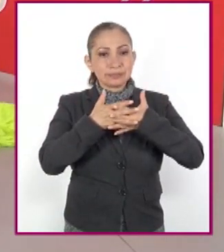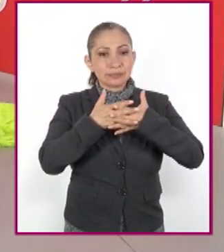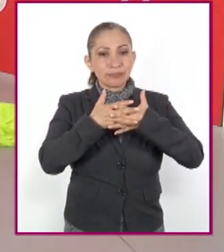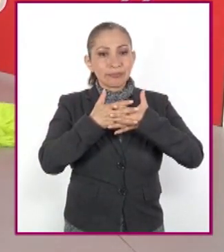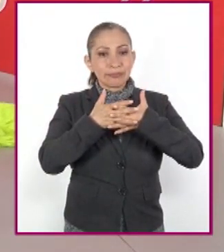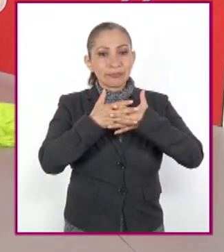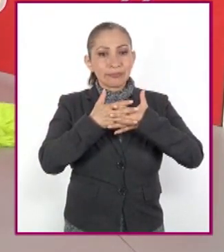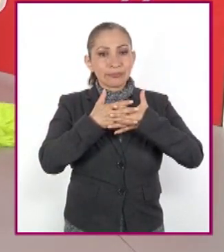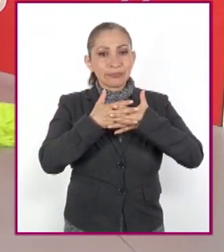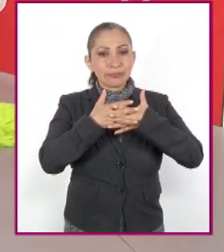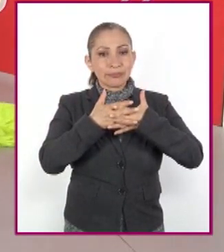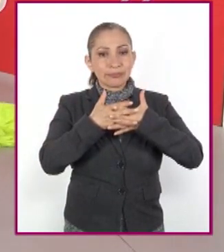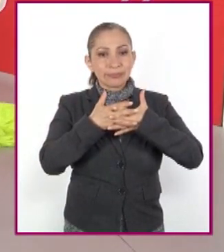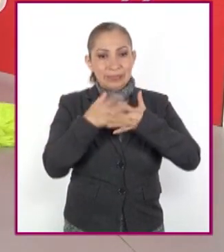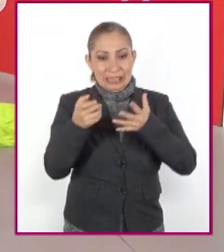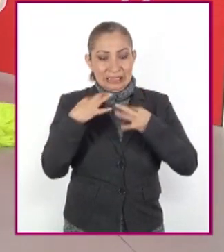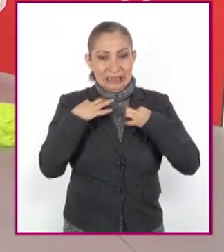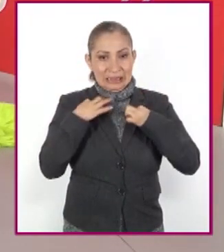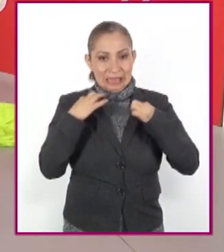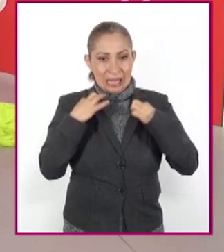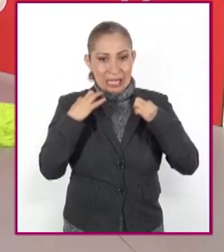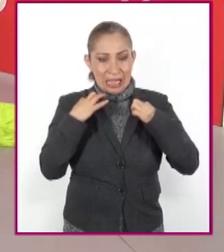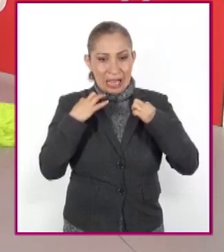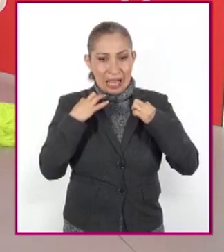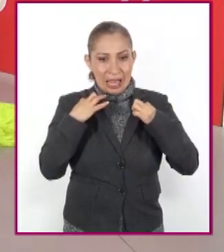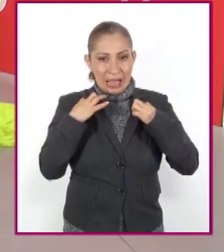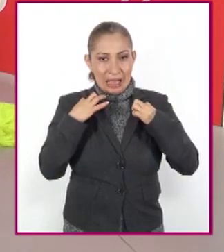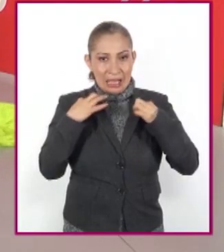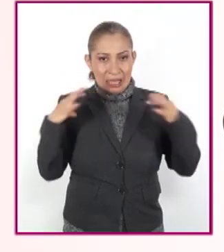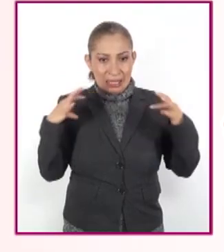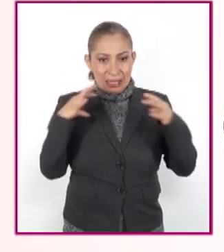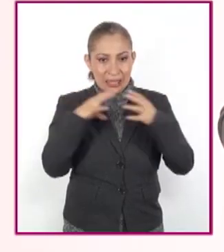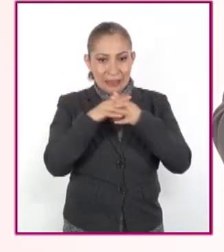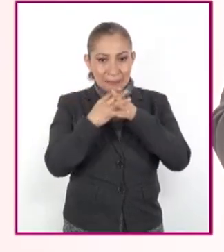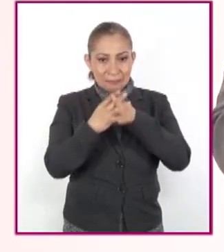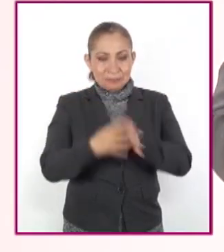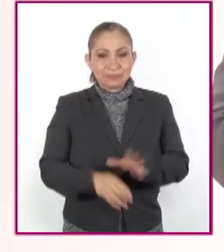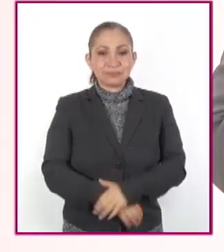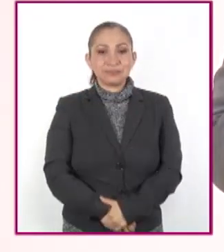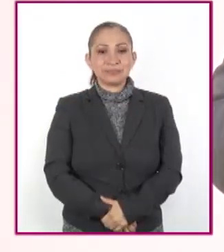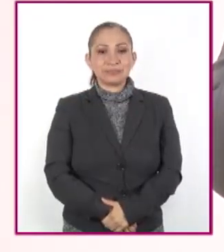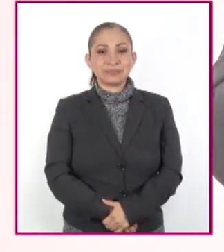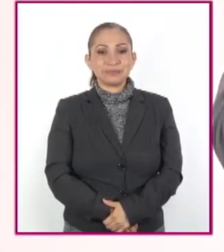de esto con esto.